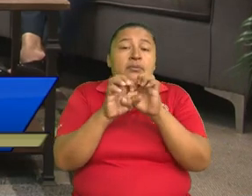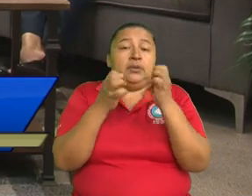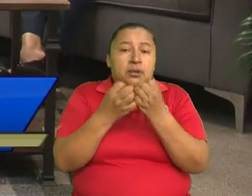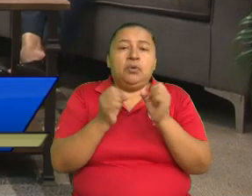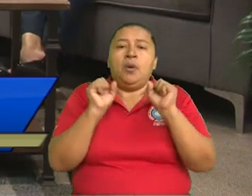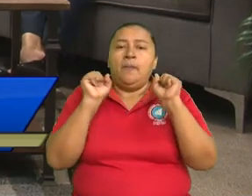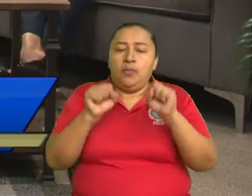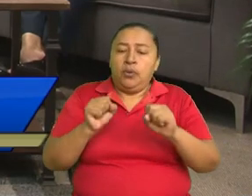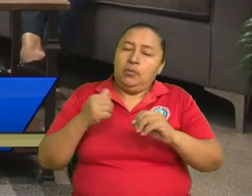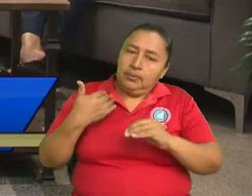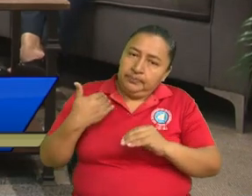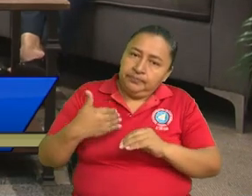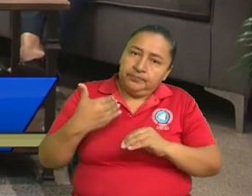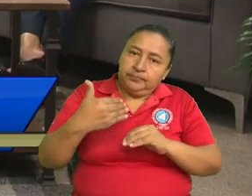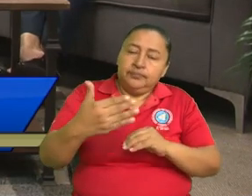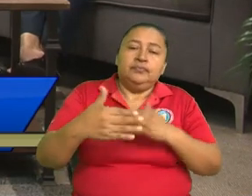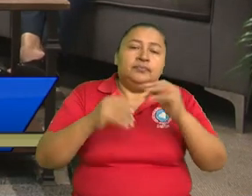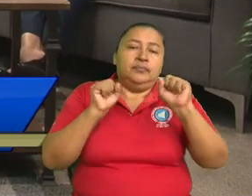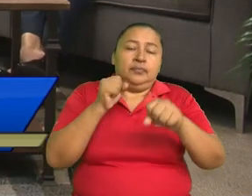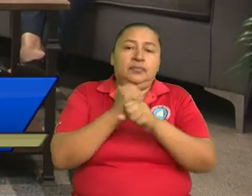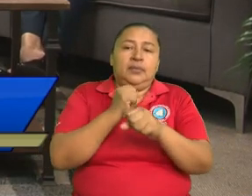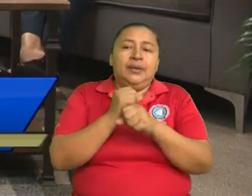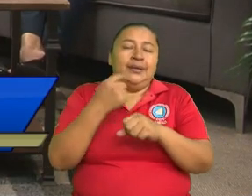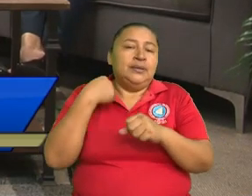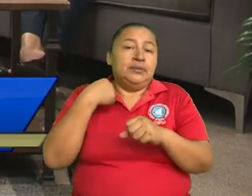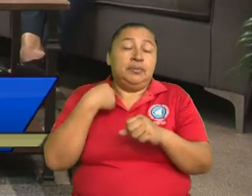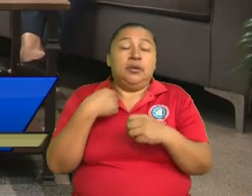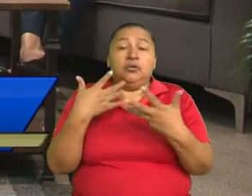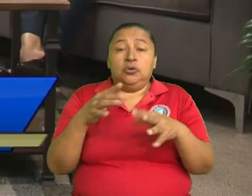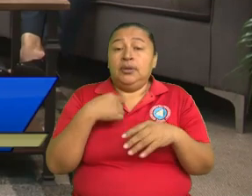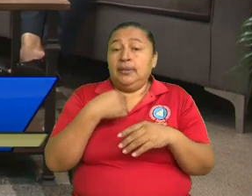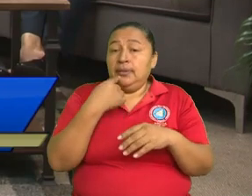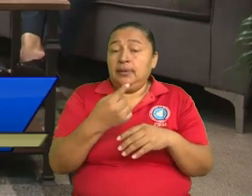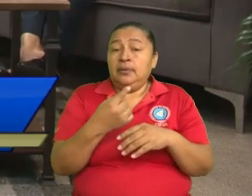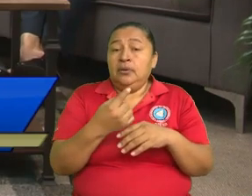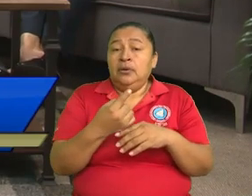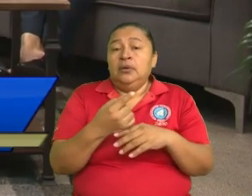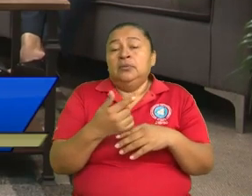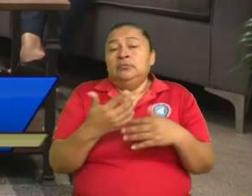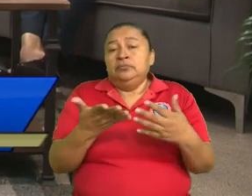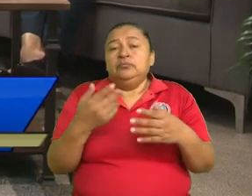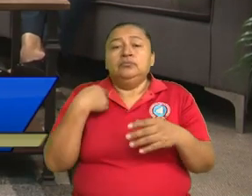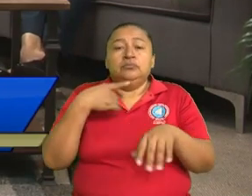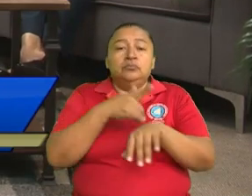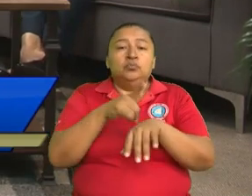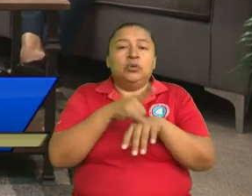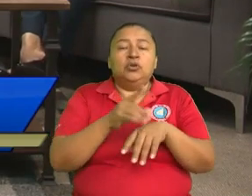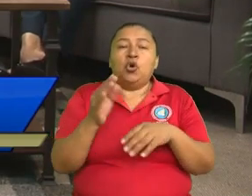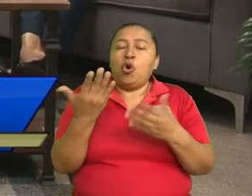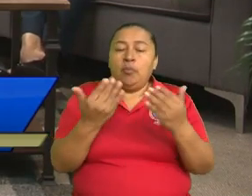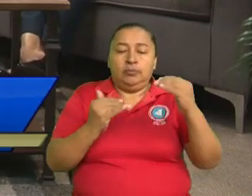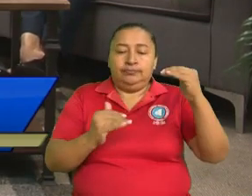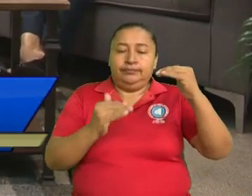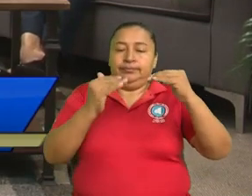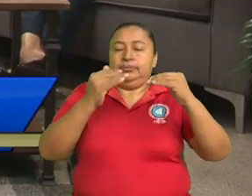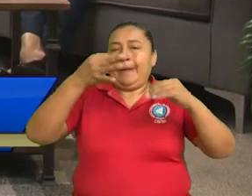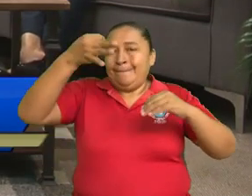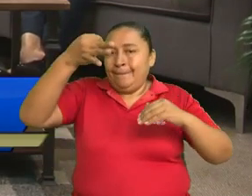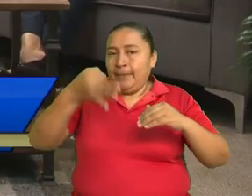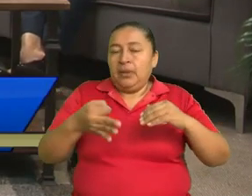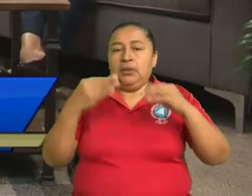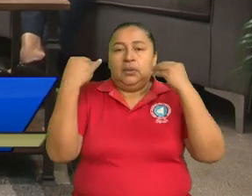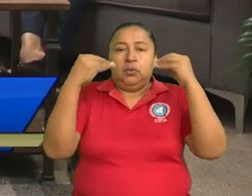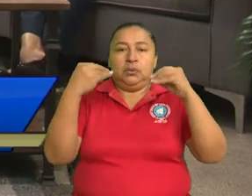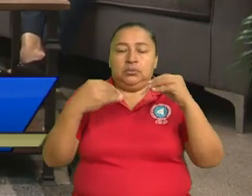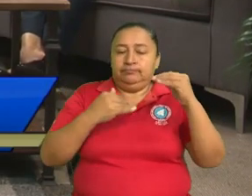nosotros ir avanzando. Y siempre, como le digo, buscando los estándares de calidad en la educación.